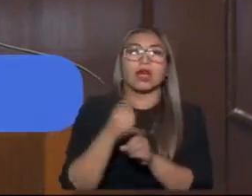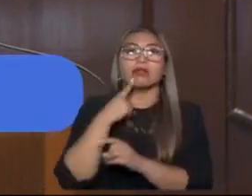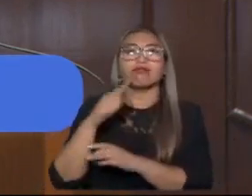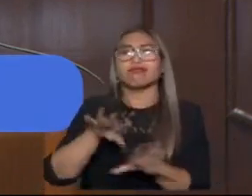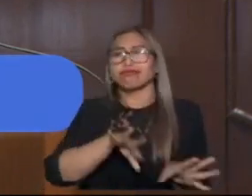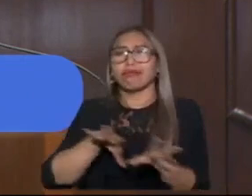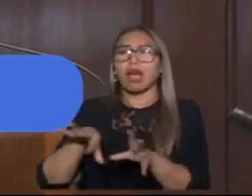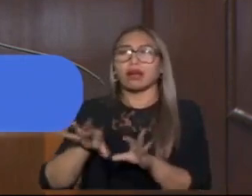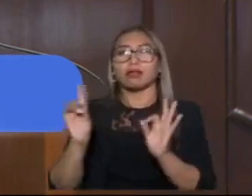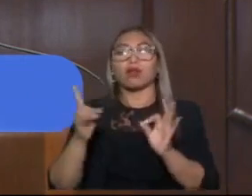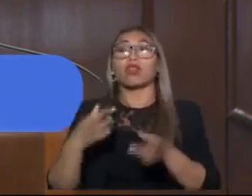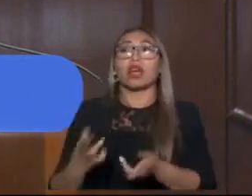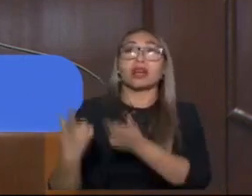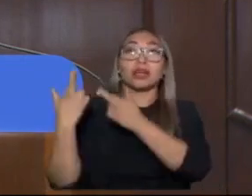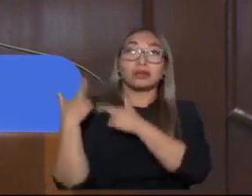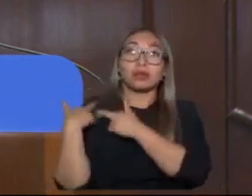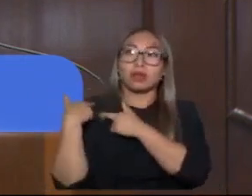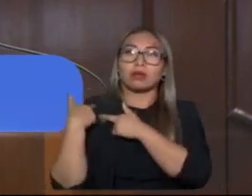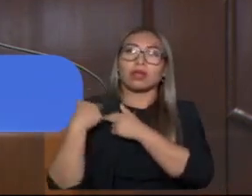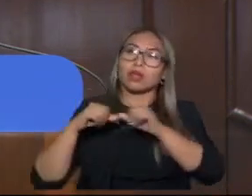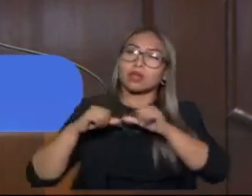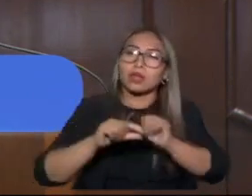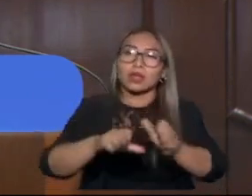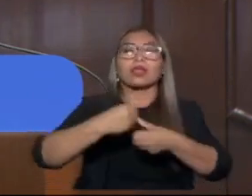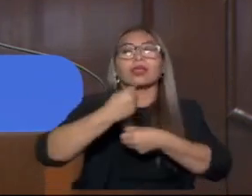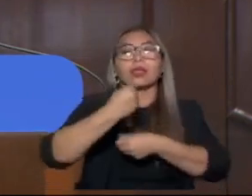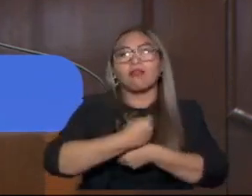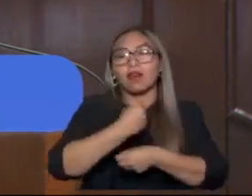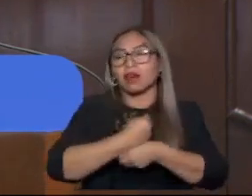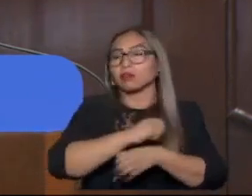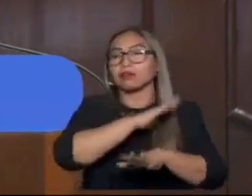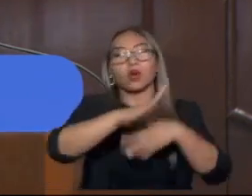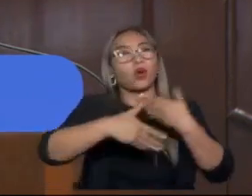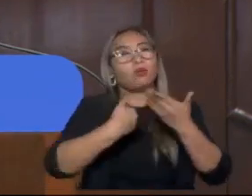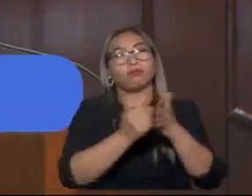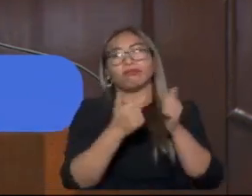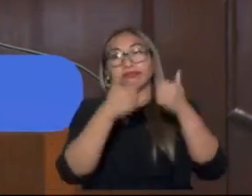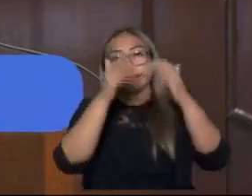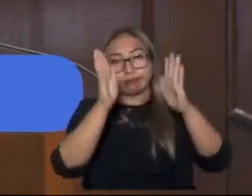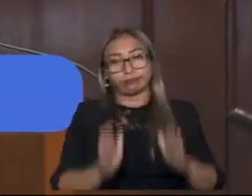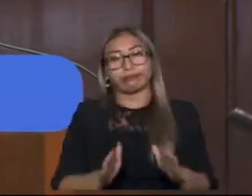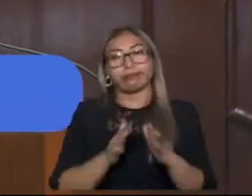la responsabilidad de trabajar para todos los panameños.